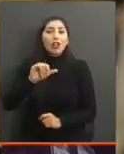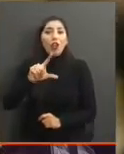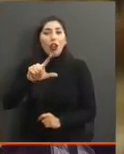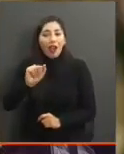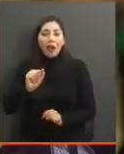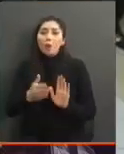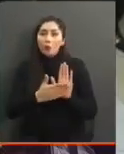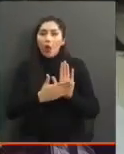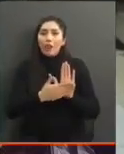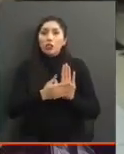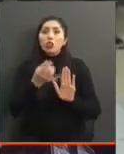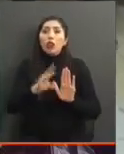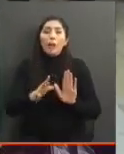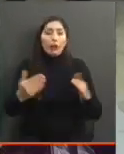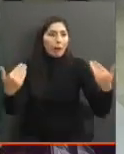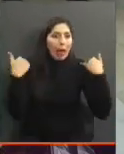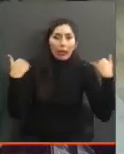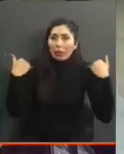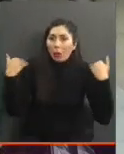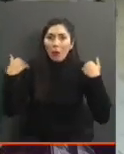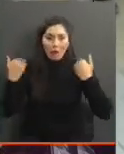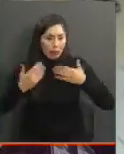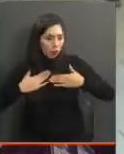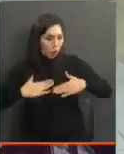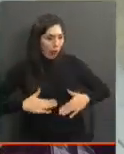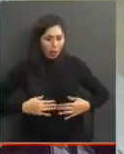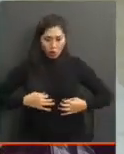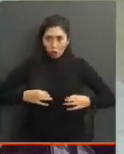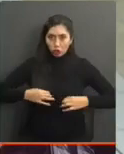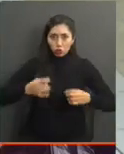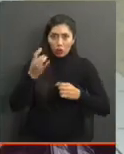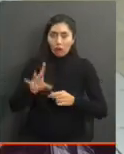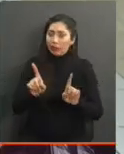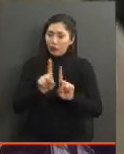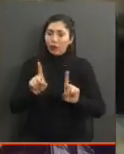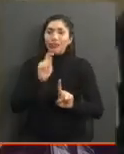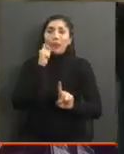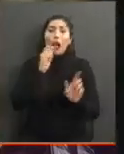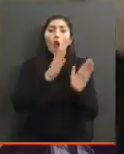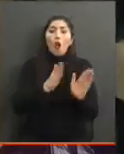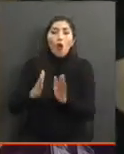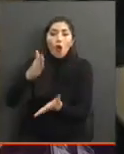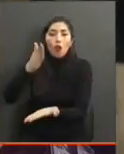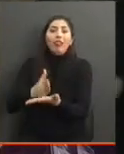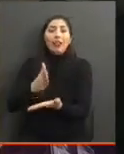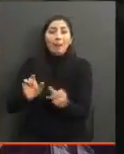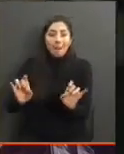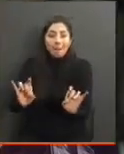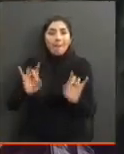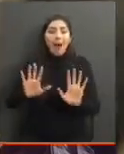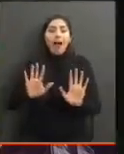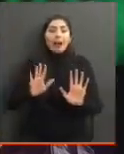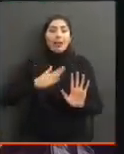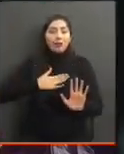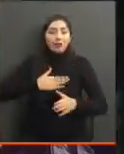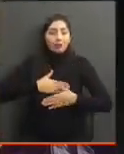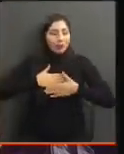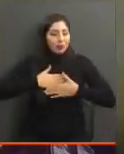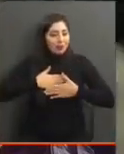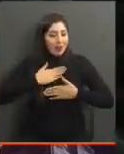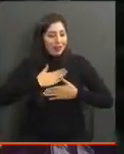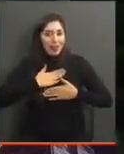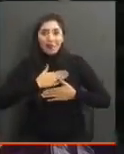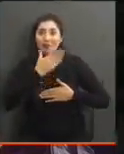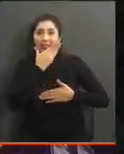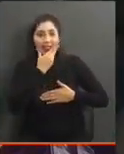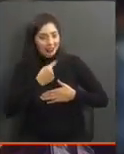pasos, ensayos, coreografías, vestuario. Es disciplina, magia que eleva la autoestima, te embellece y finalmente te